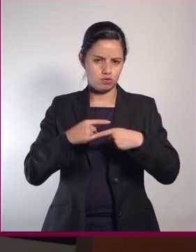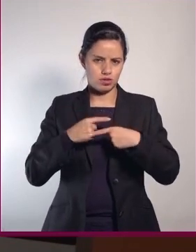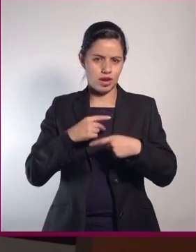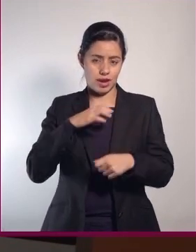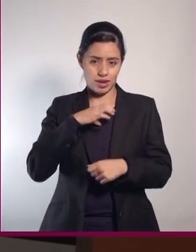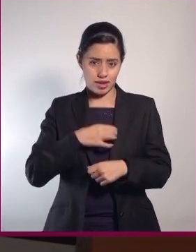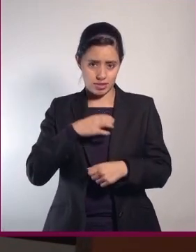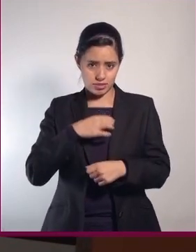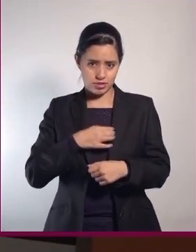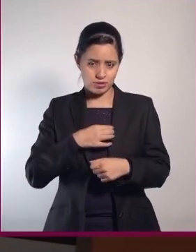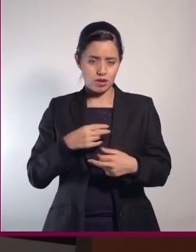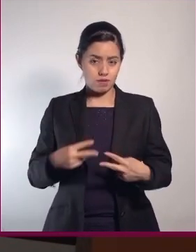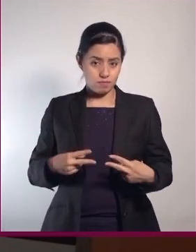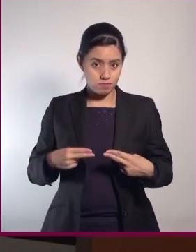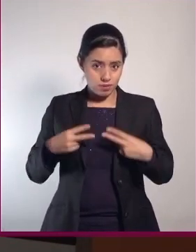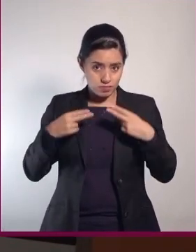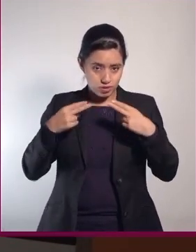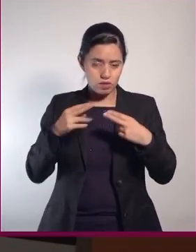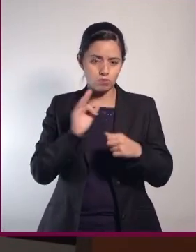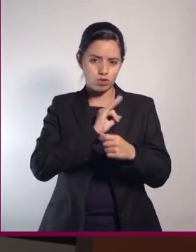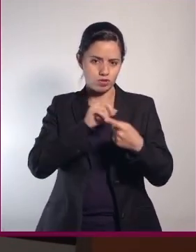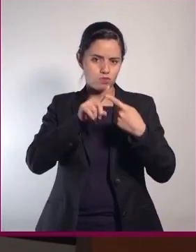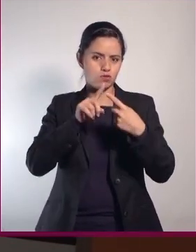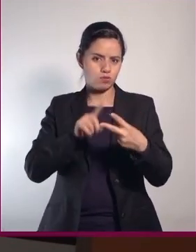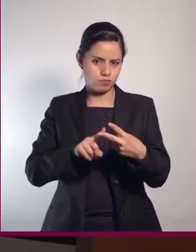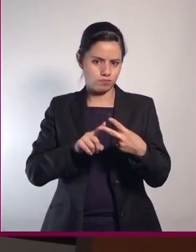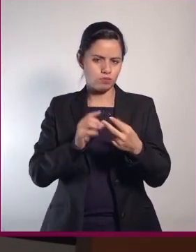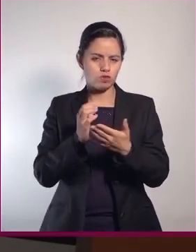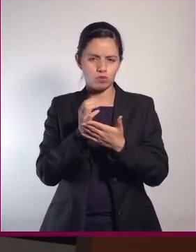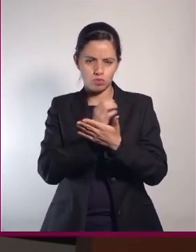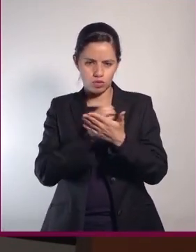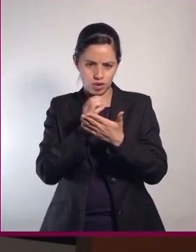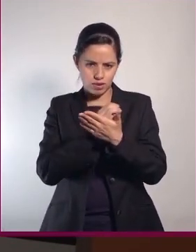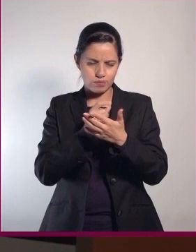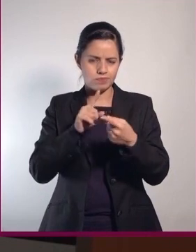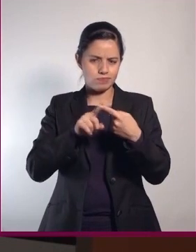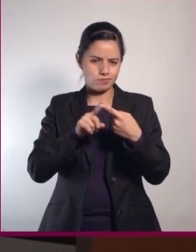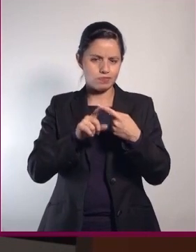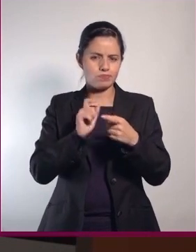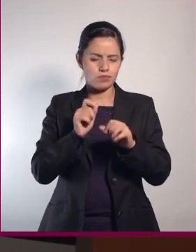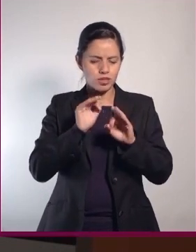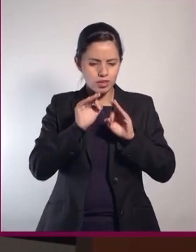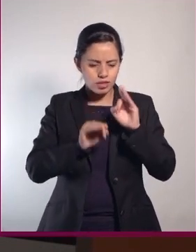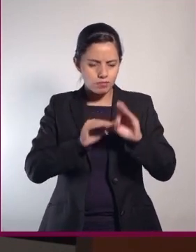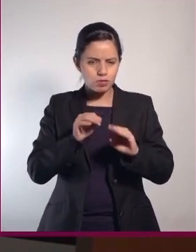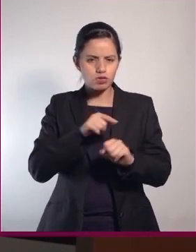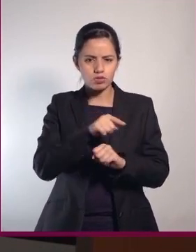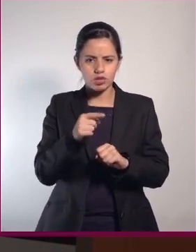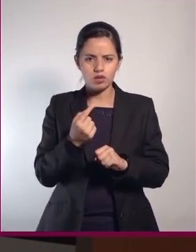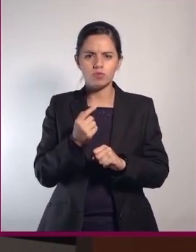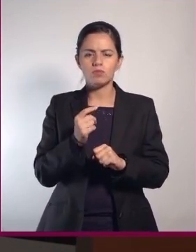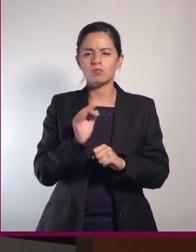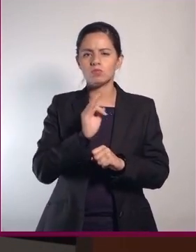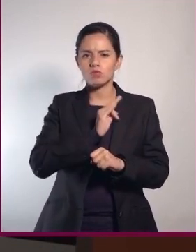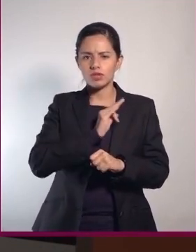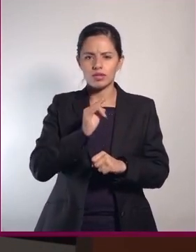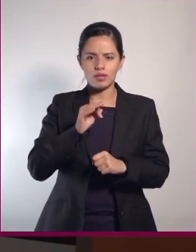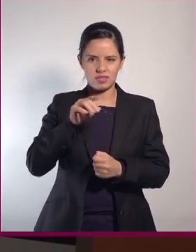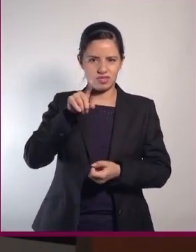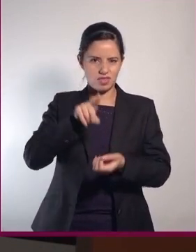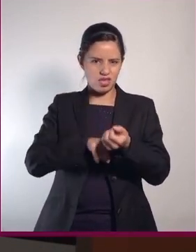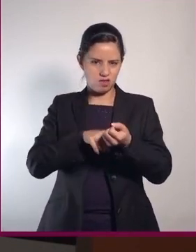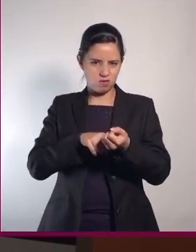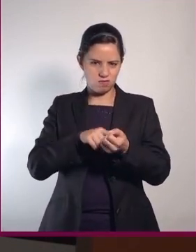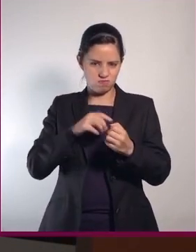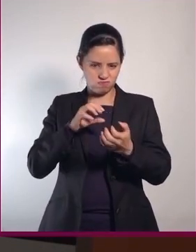posibilidades. Una posibilidad de curación, es decir, tratamientos que van a eliminar por completo las células malignas